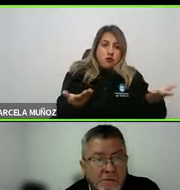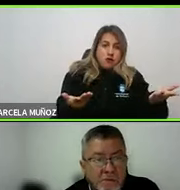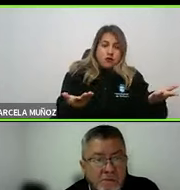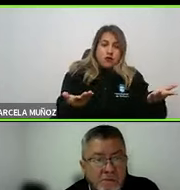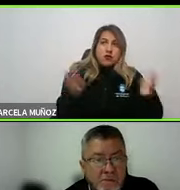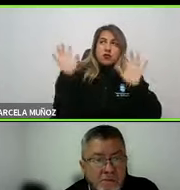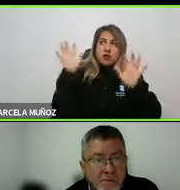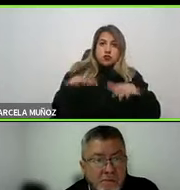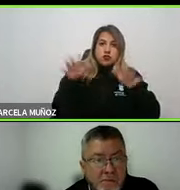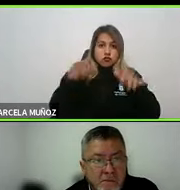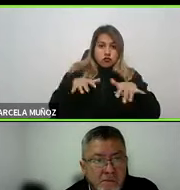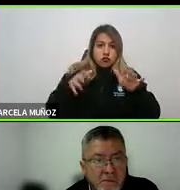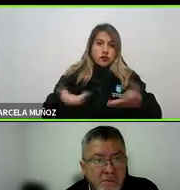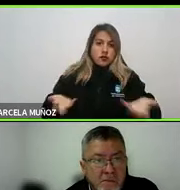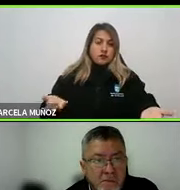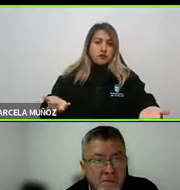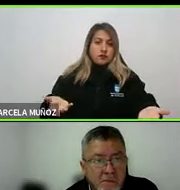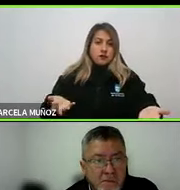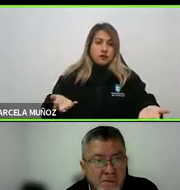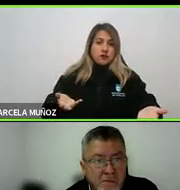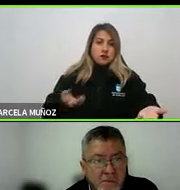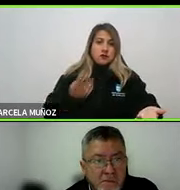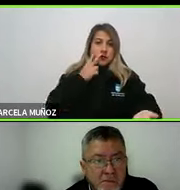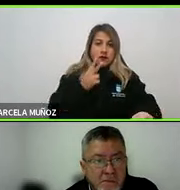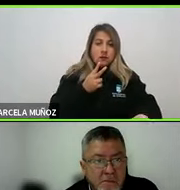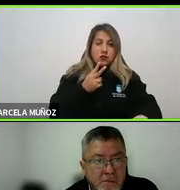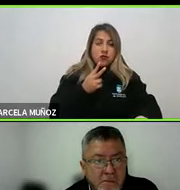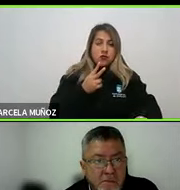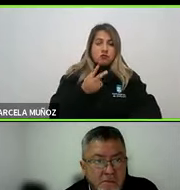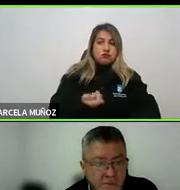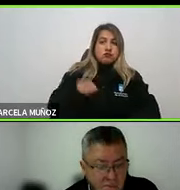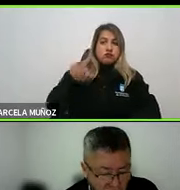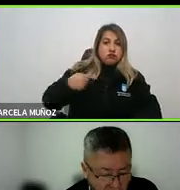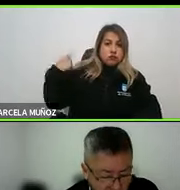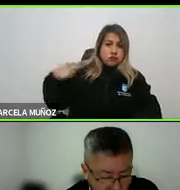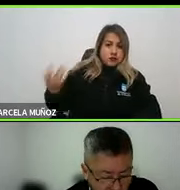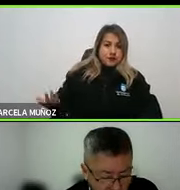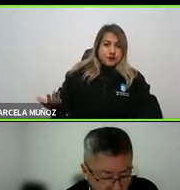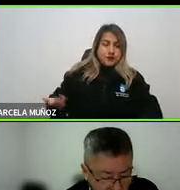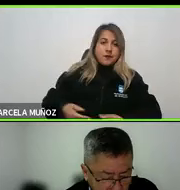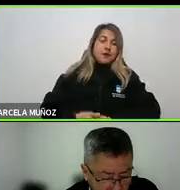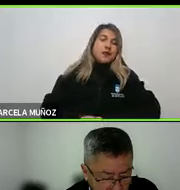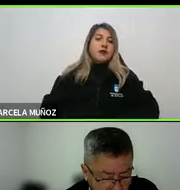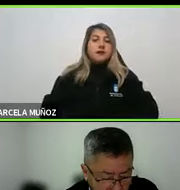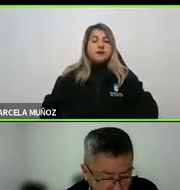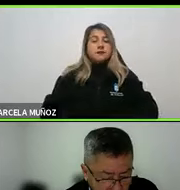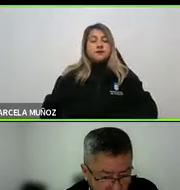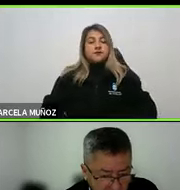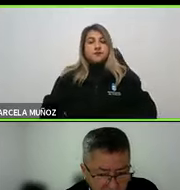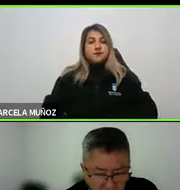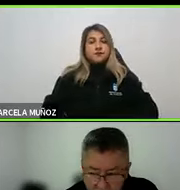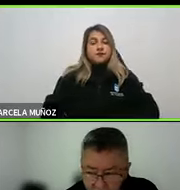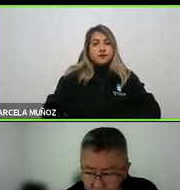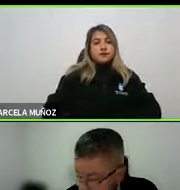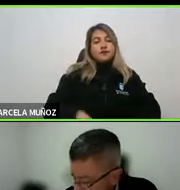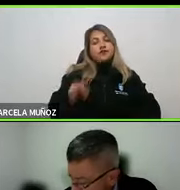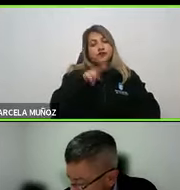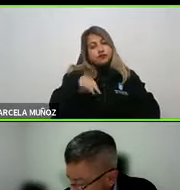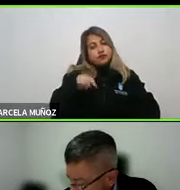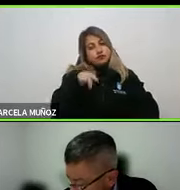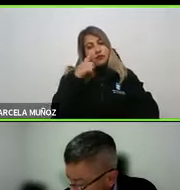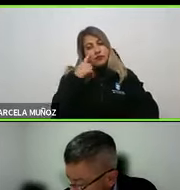lluvia como la que tuvimos estos días. Entonces, en ese sentido, claro, podemos analizar y